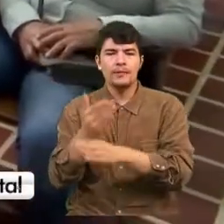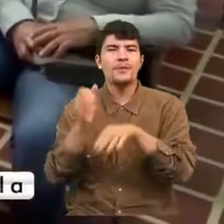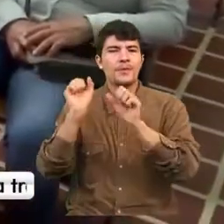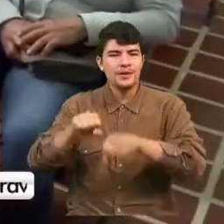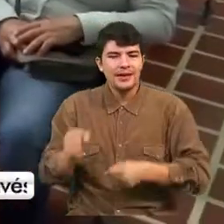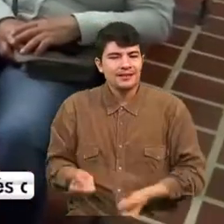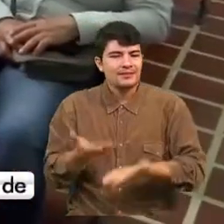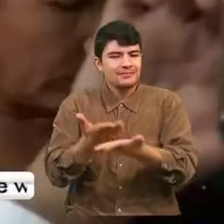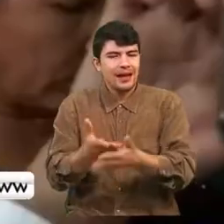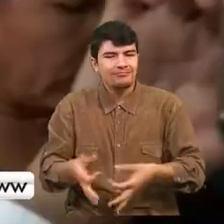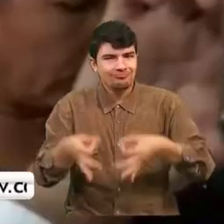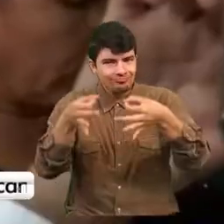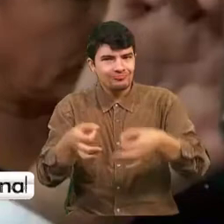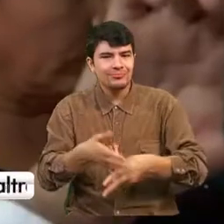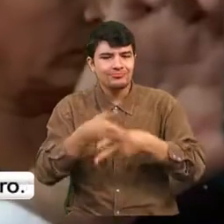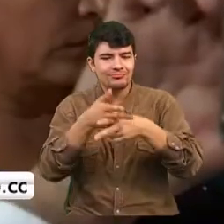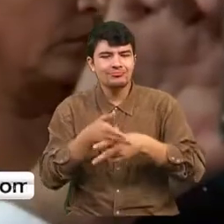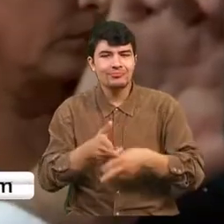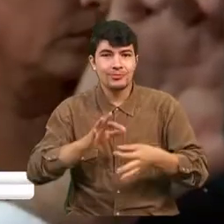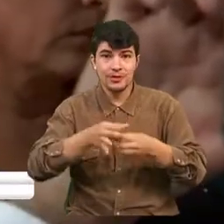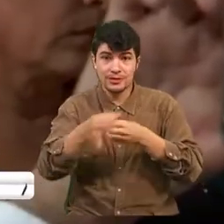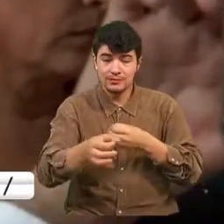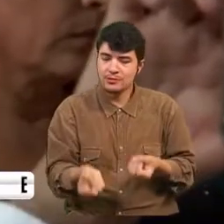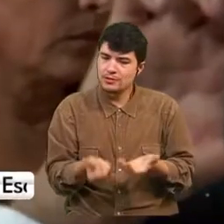y tranquilidad a estos municipios.